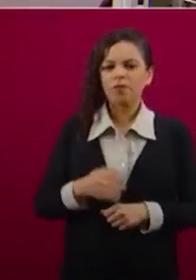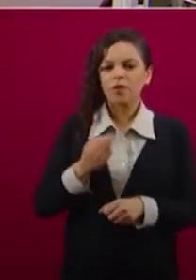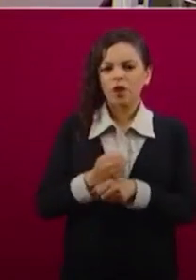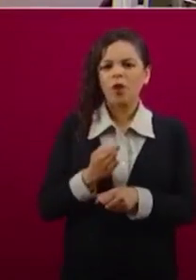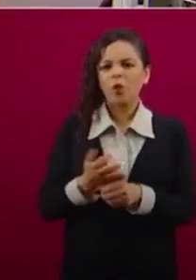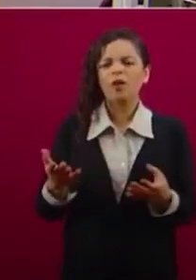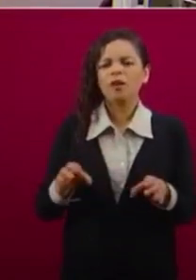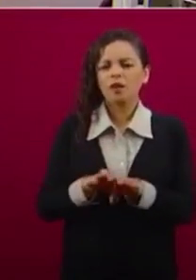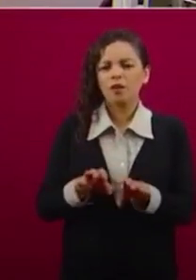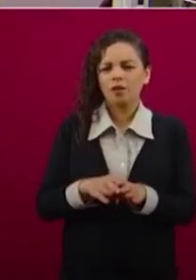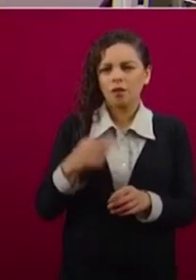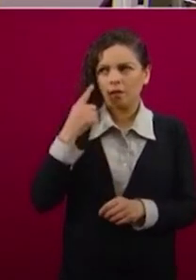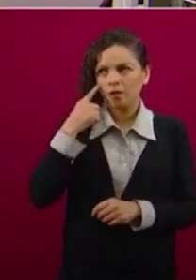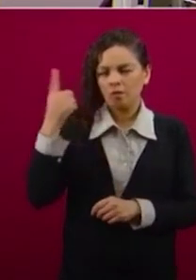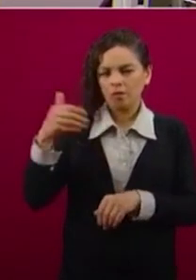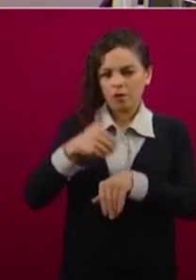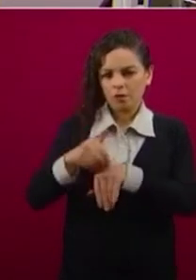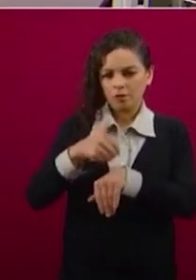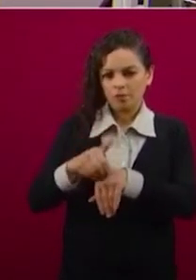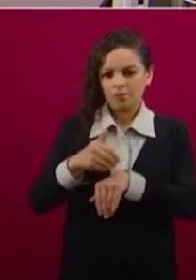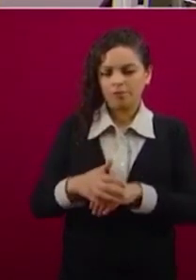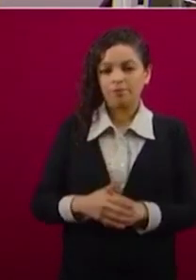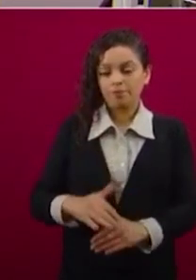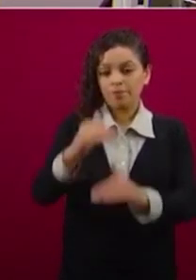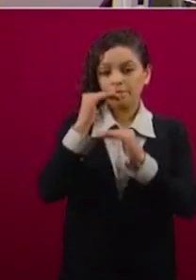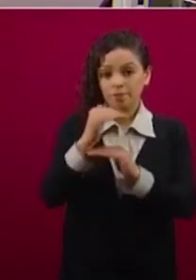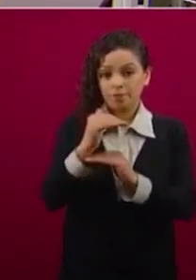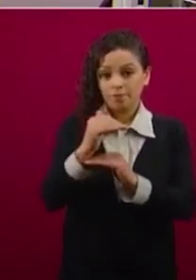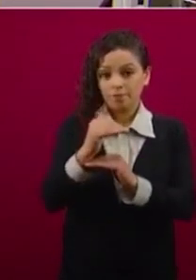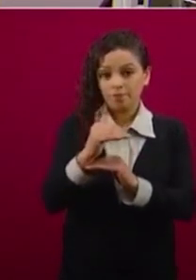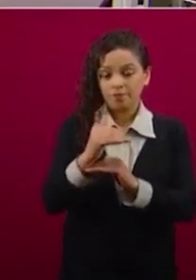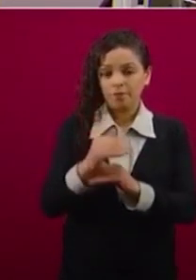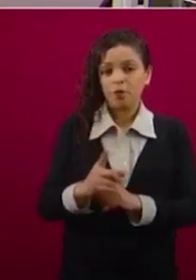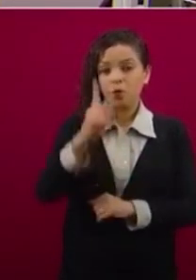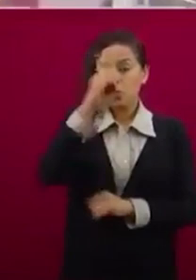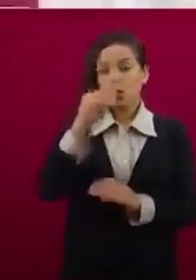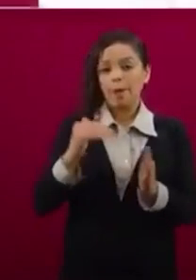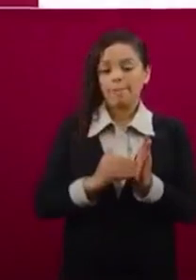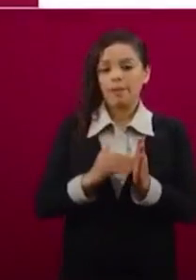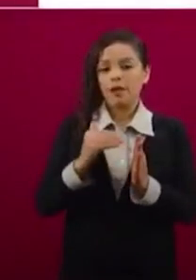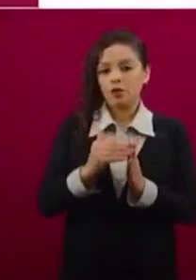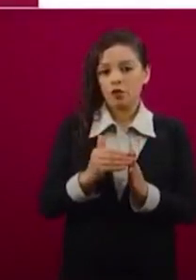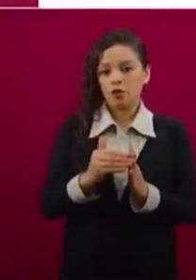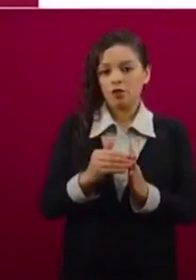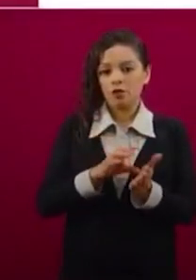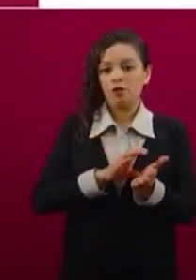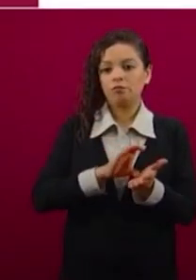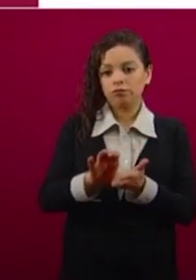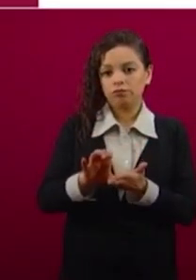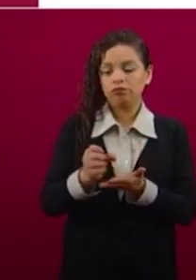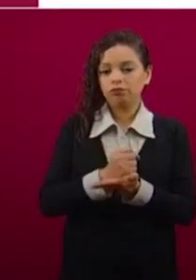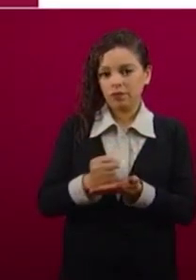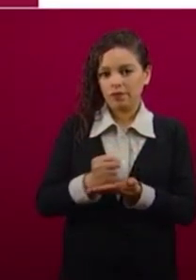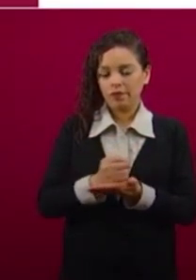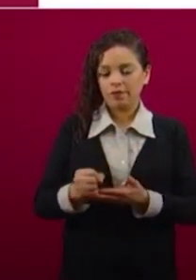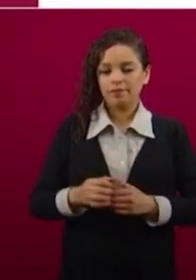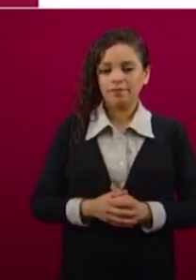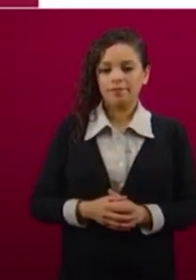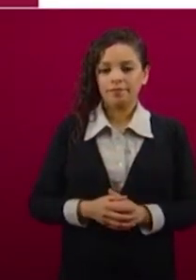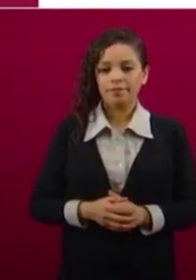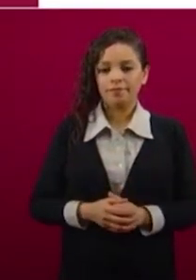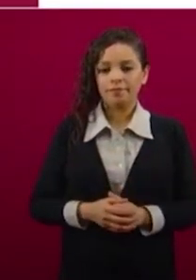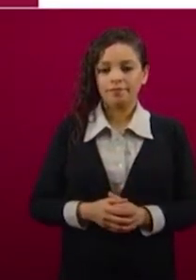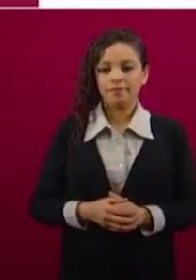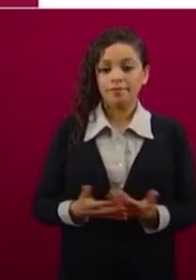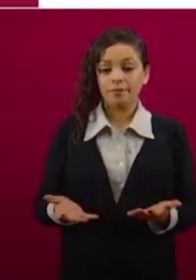La meta, como ya les decía yo, es de 1 millón de créditos. Y hoy ya vamos más allá de